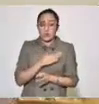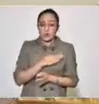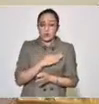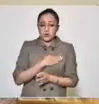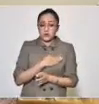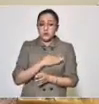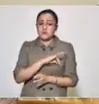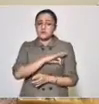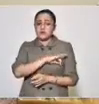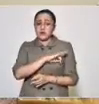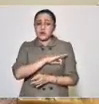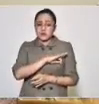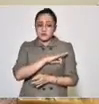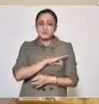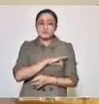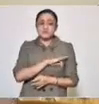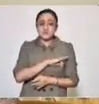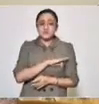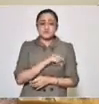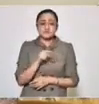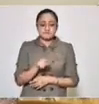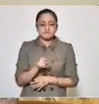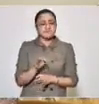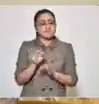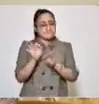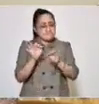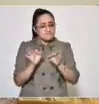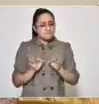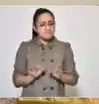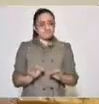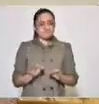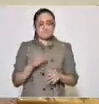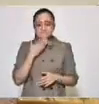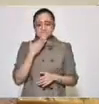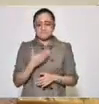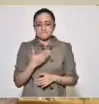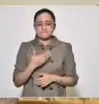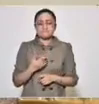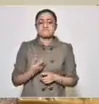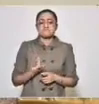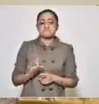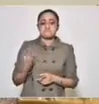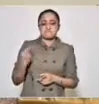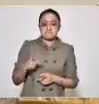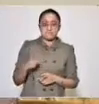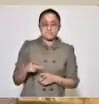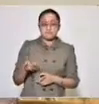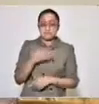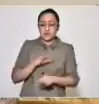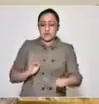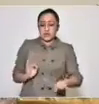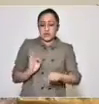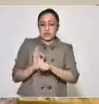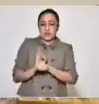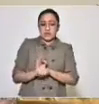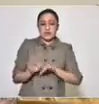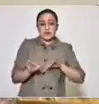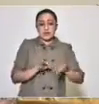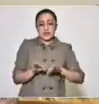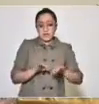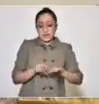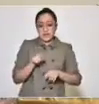buena fe, a que sean auténticos gremios defensores de los derechos